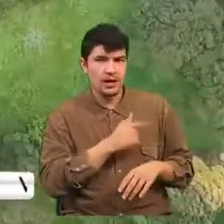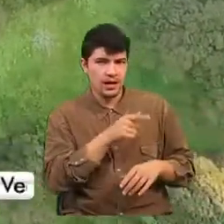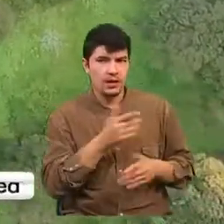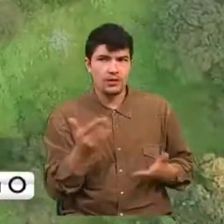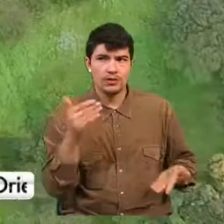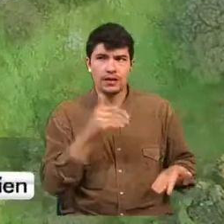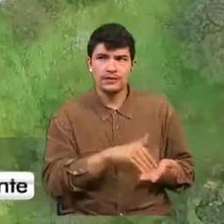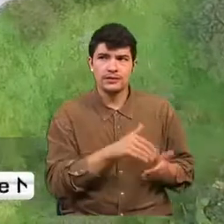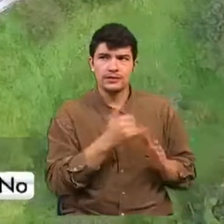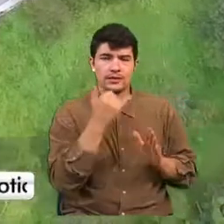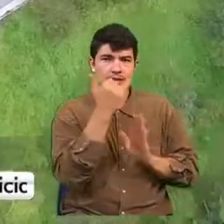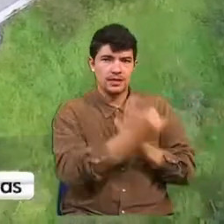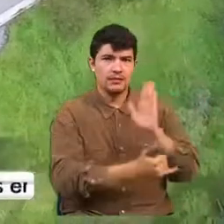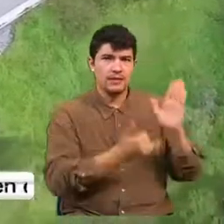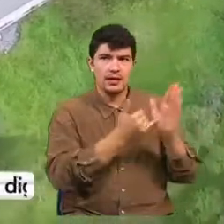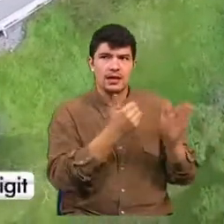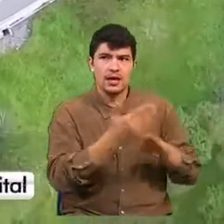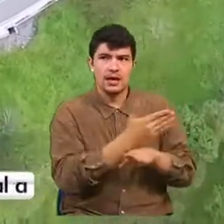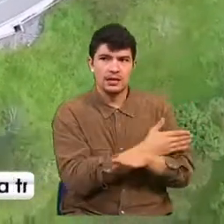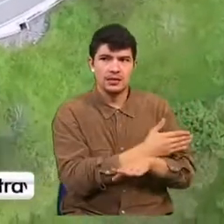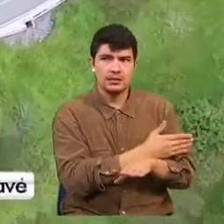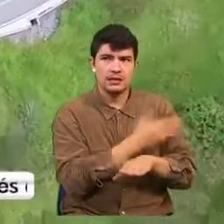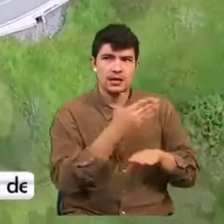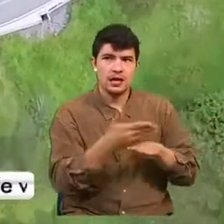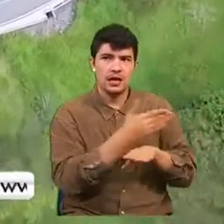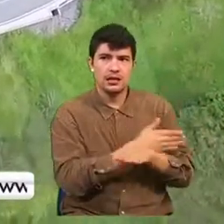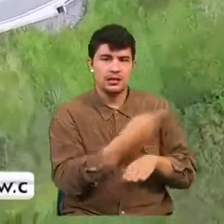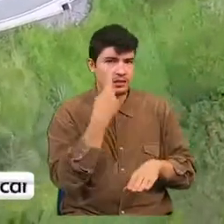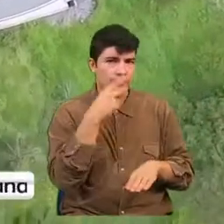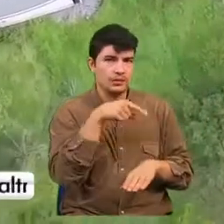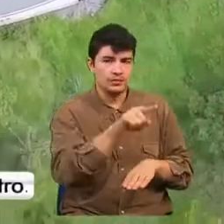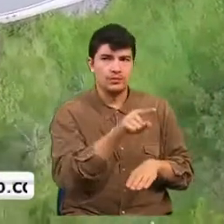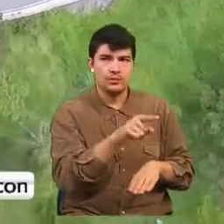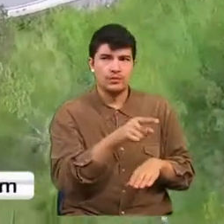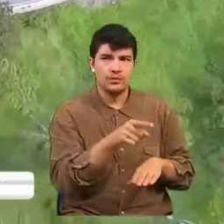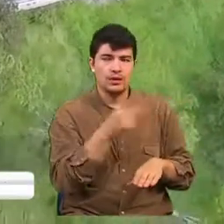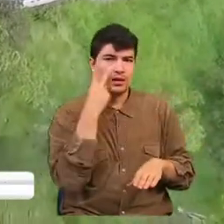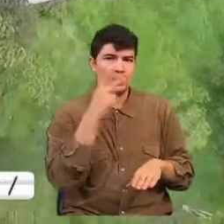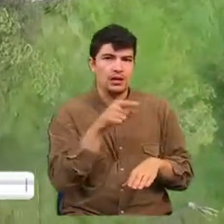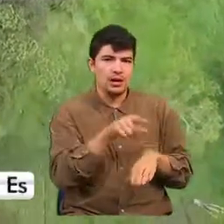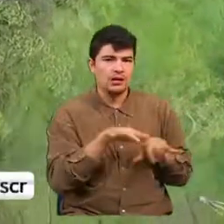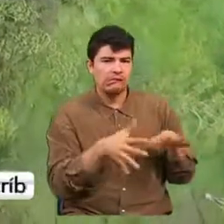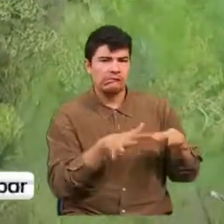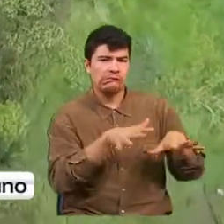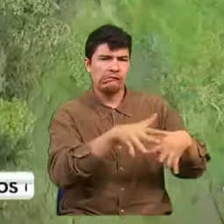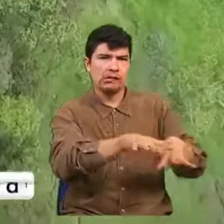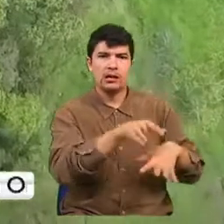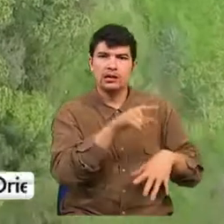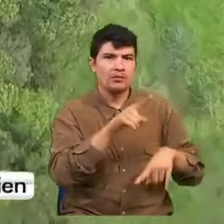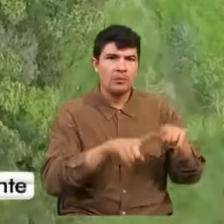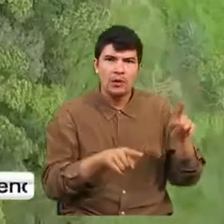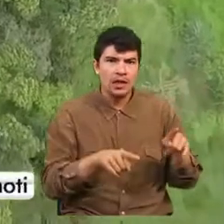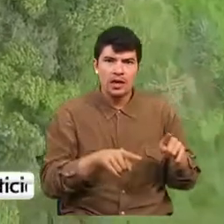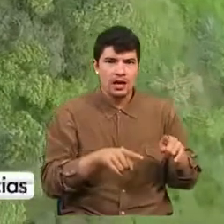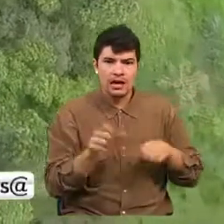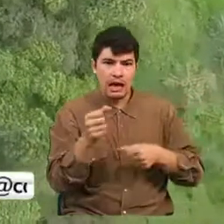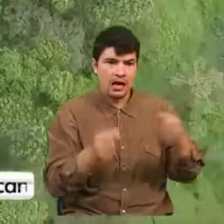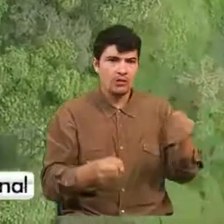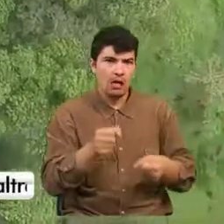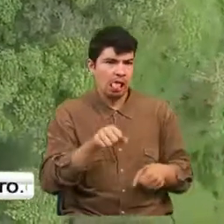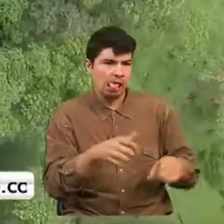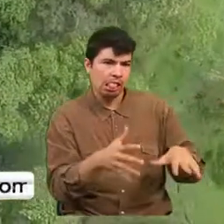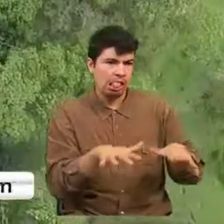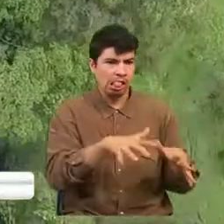a poner las imágenes de cómo era el estado antes de la vía, cuando se encontraba deteriorada y que era prácticamente intransitable por parte de